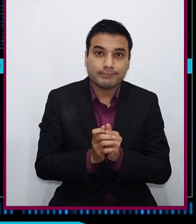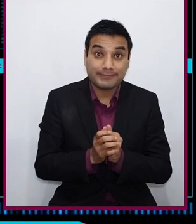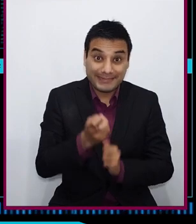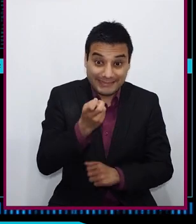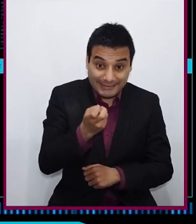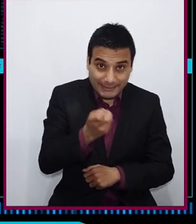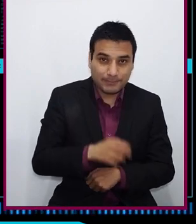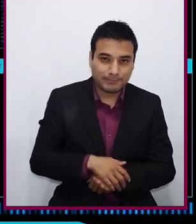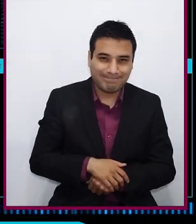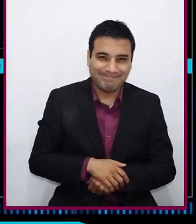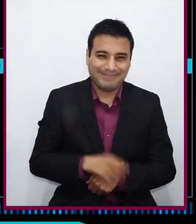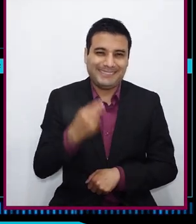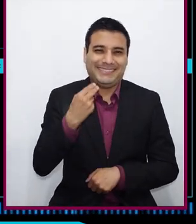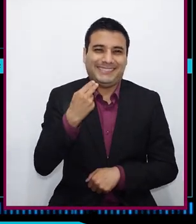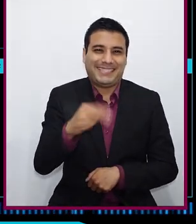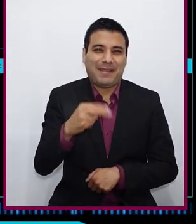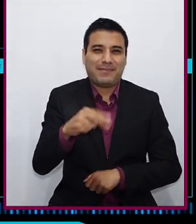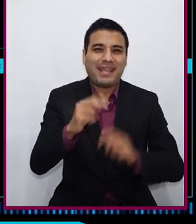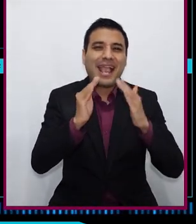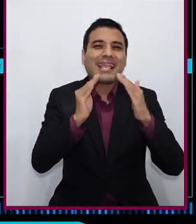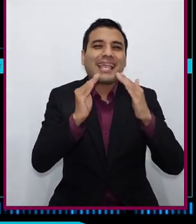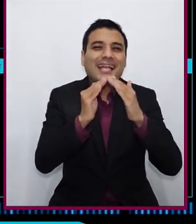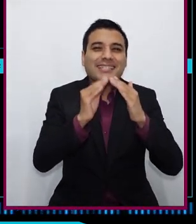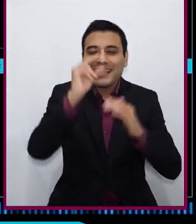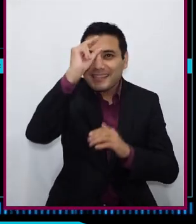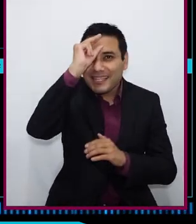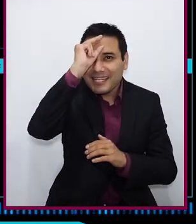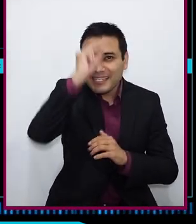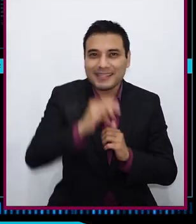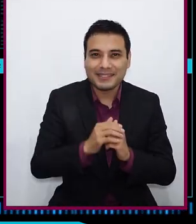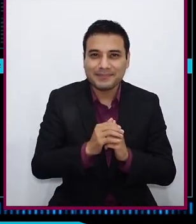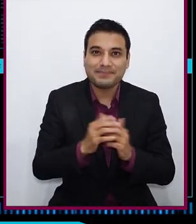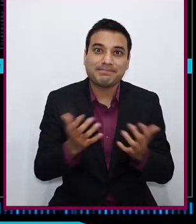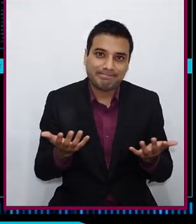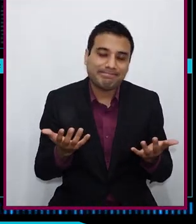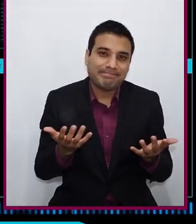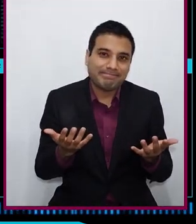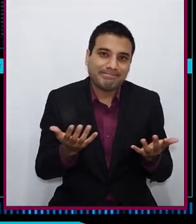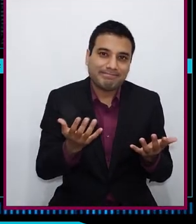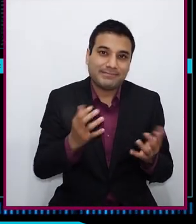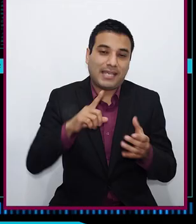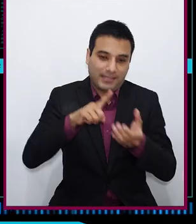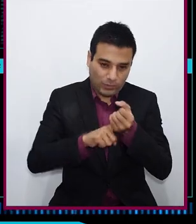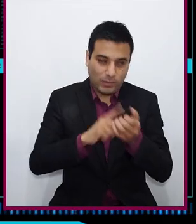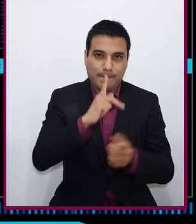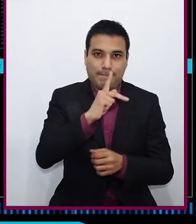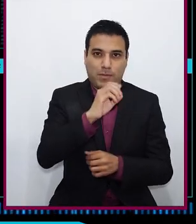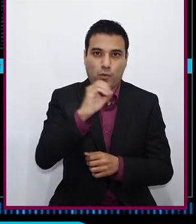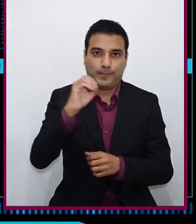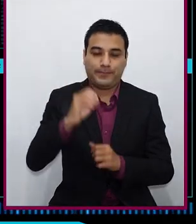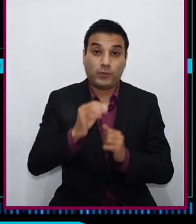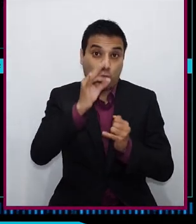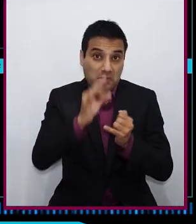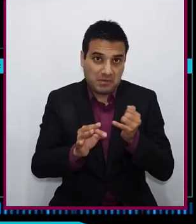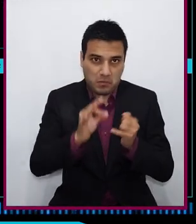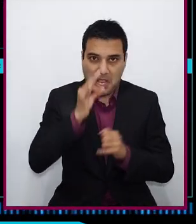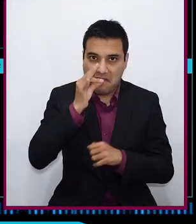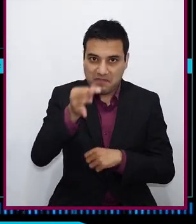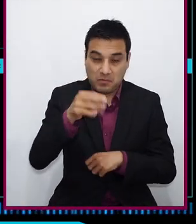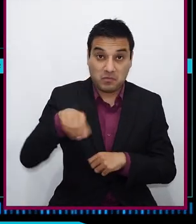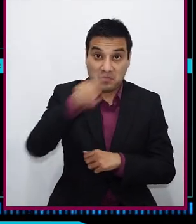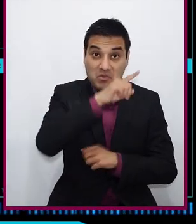y pues por último que yo quiero comentarles pues cualquier duda o inquietud que tengan de programación orientada a objetos